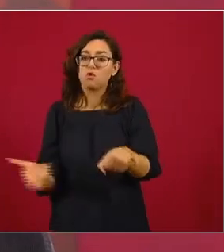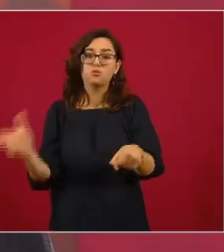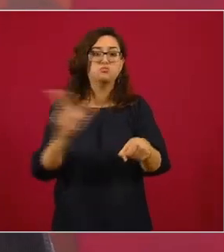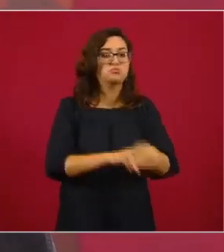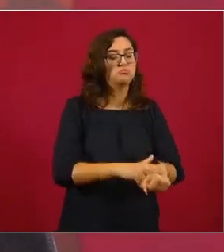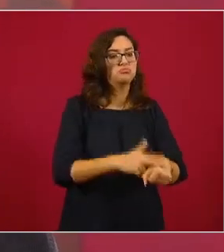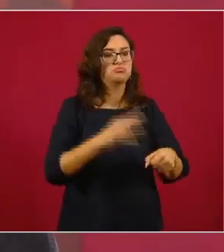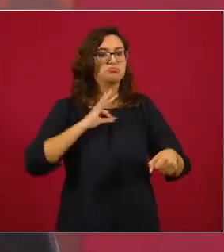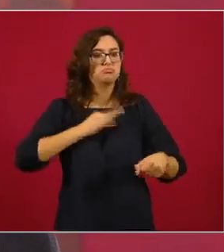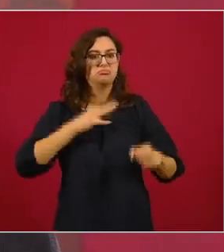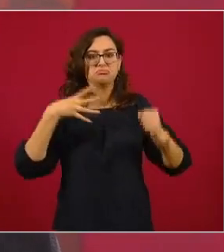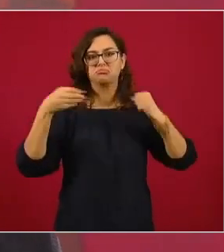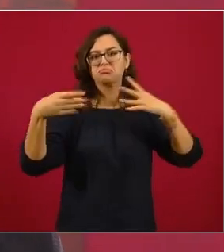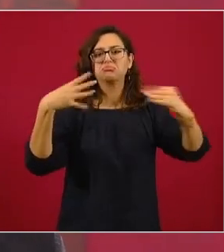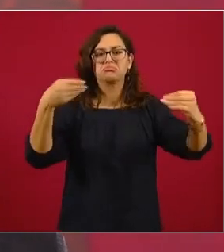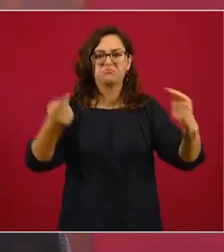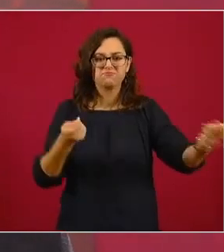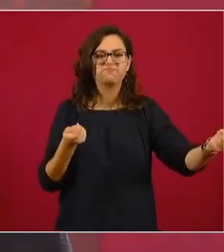pandemia.